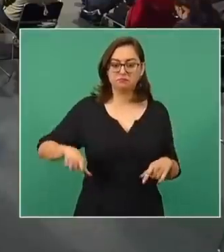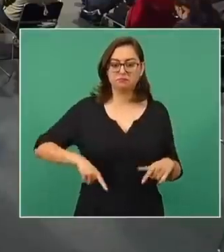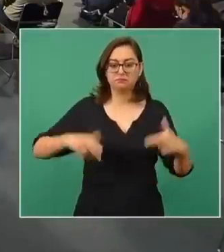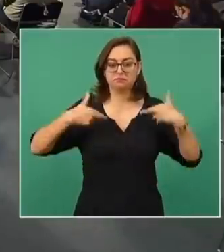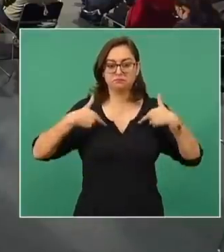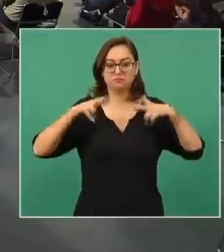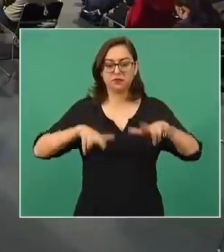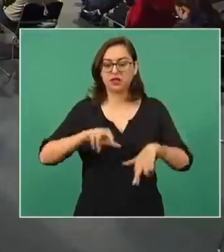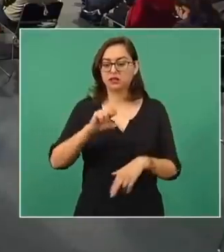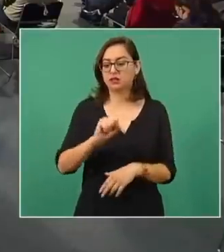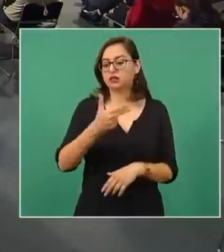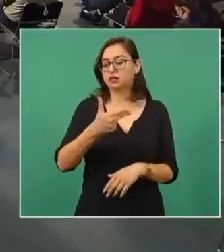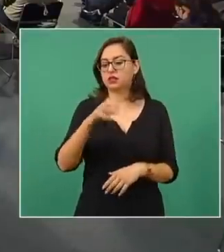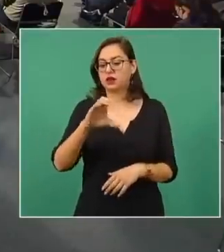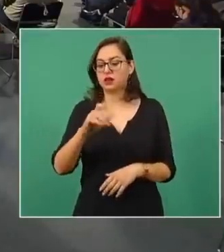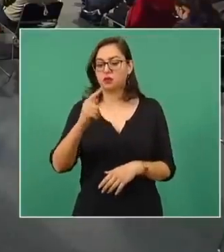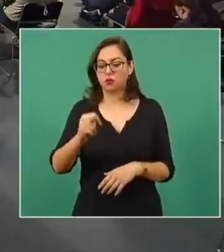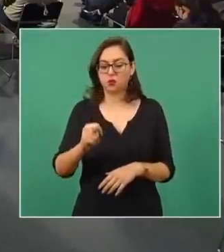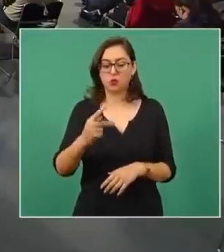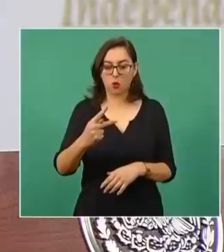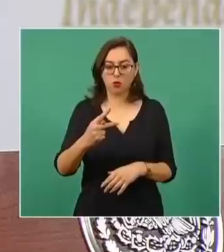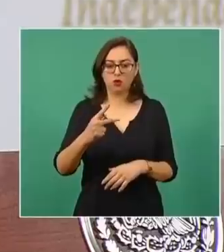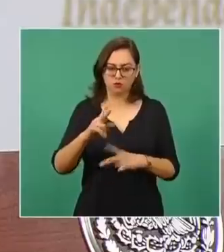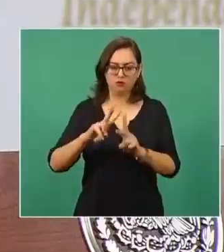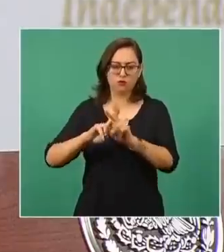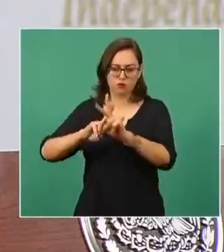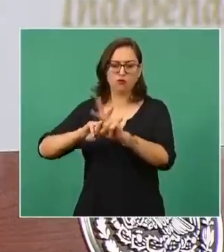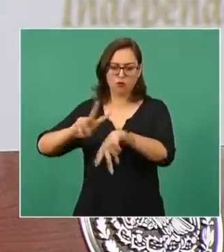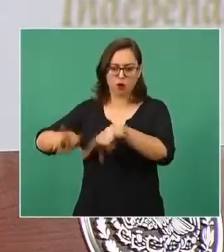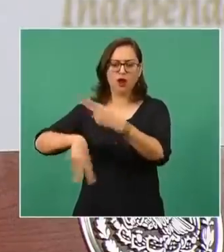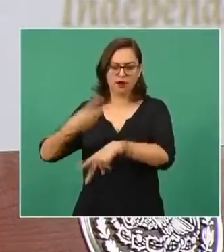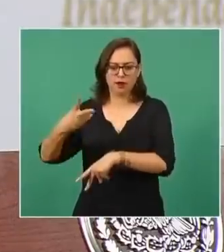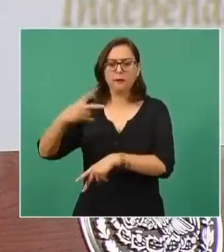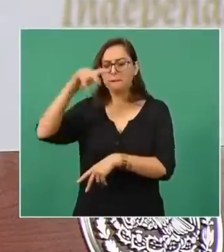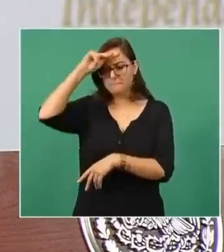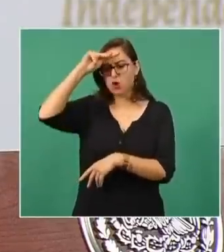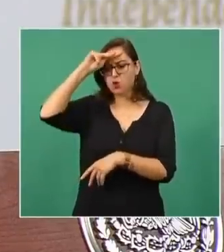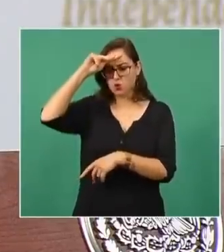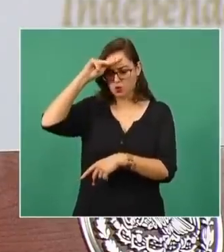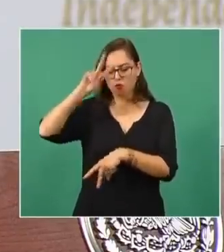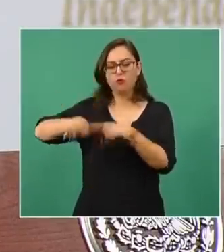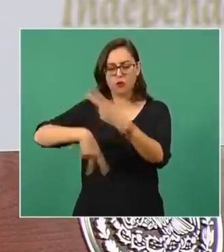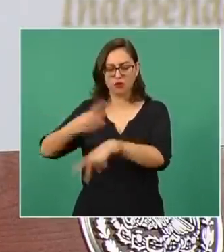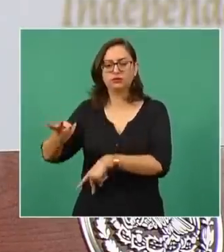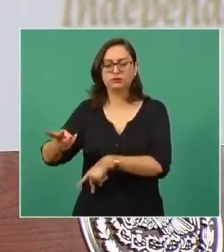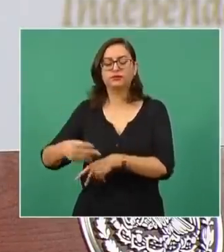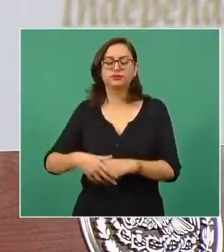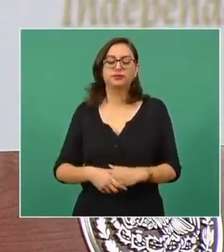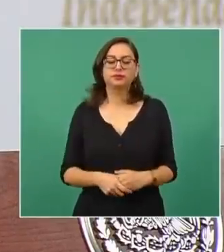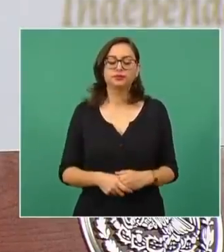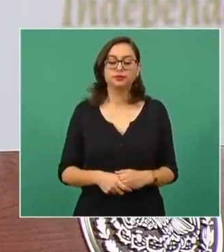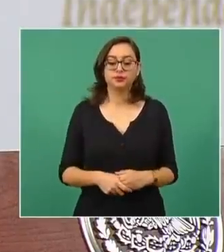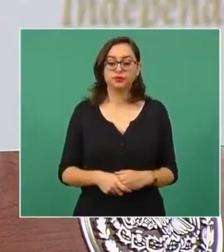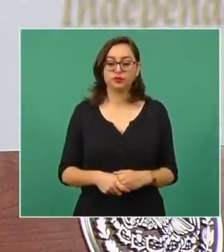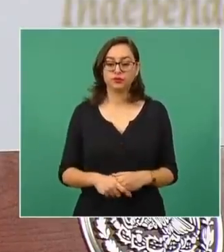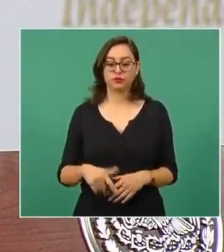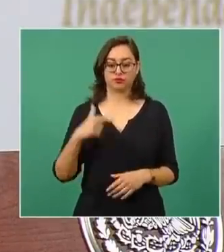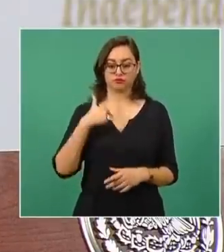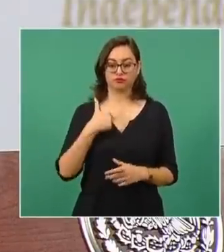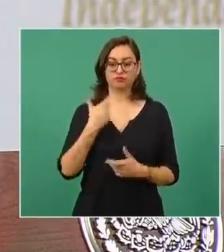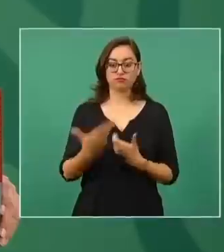secretario de Hacienda porque eso fue lo que le plantee digo voy